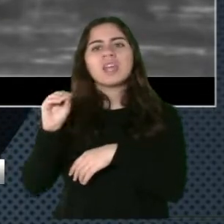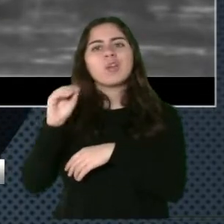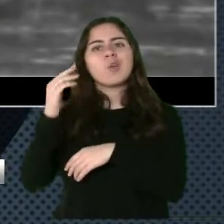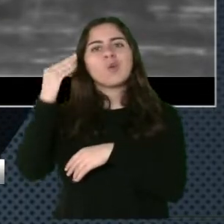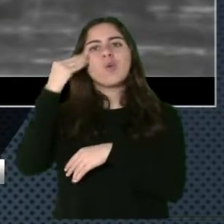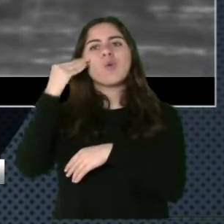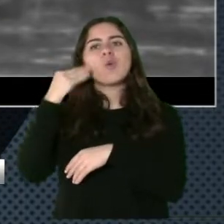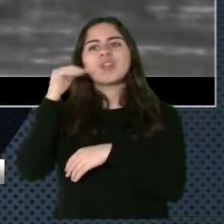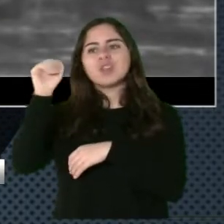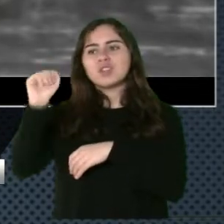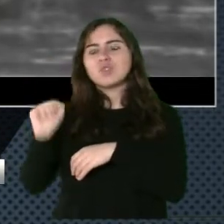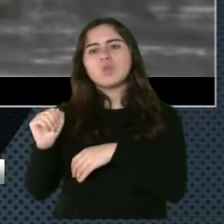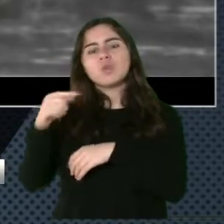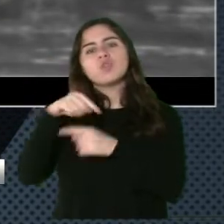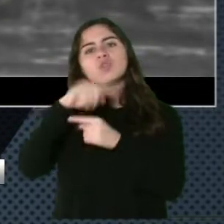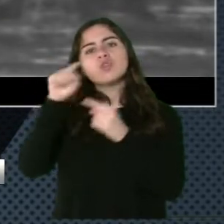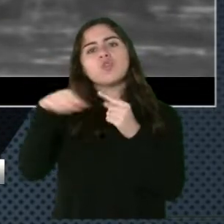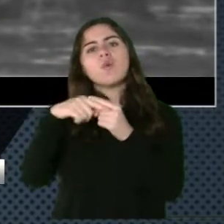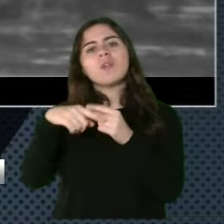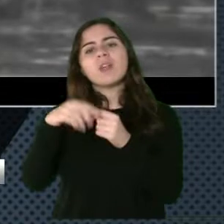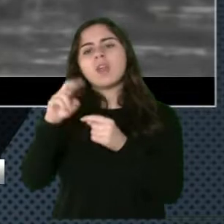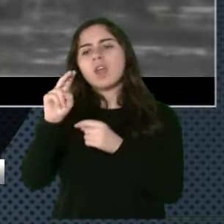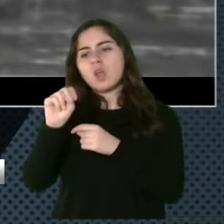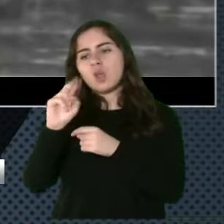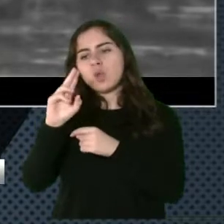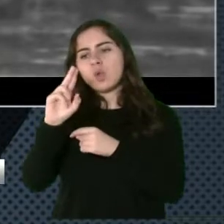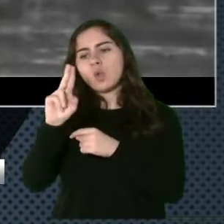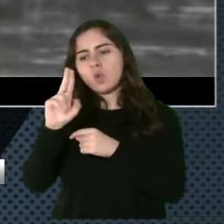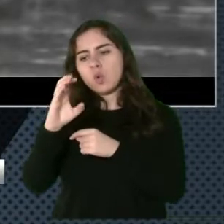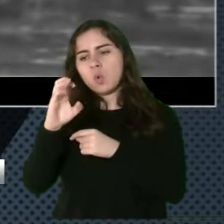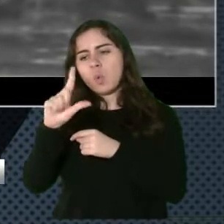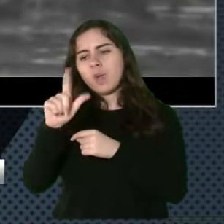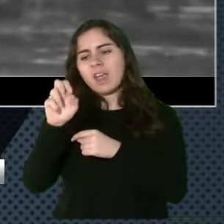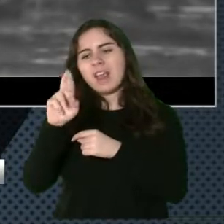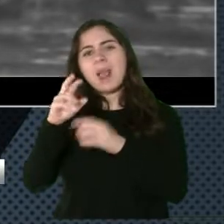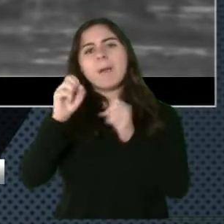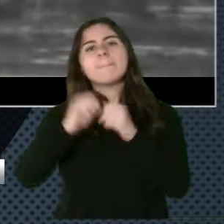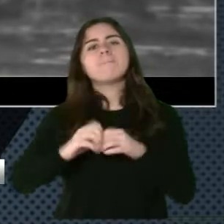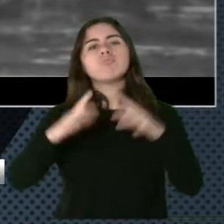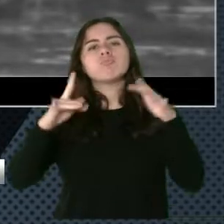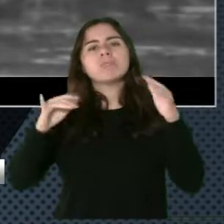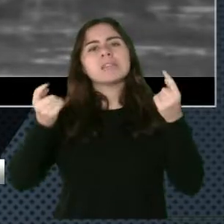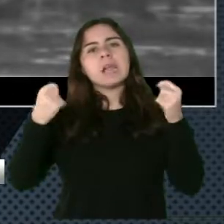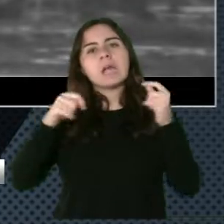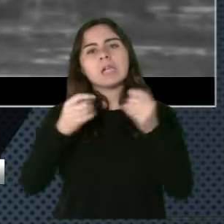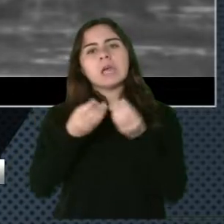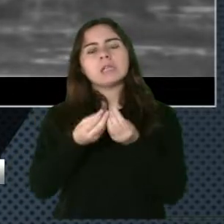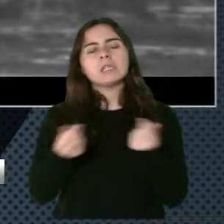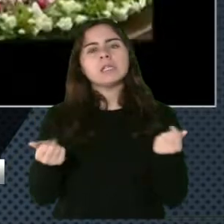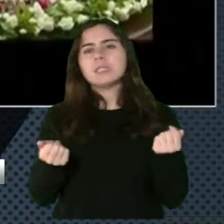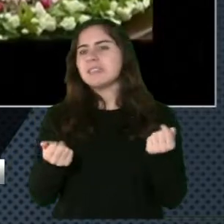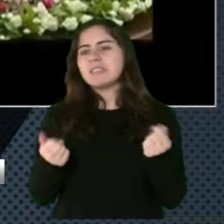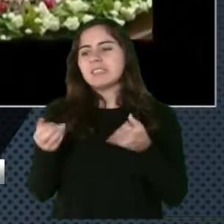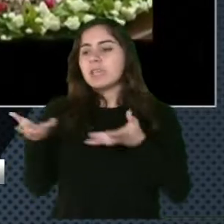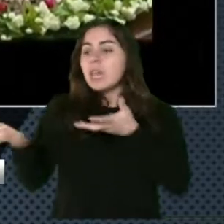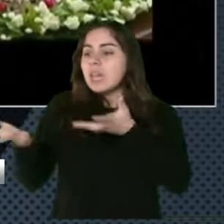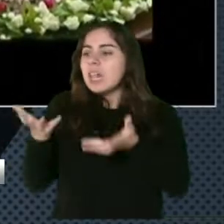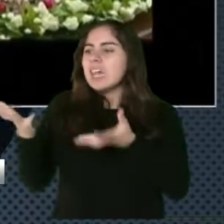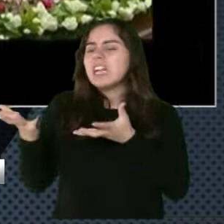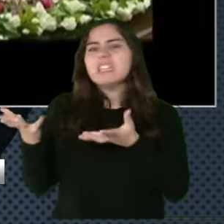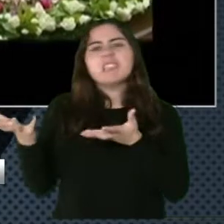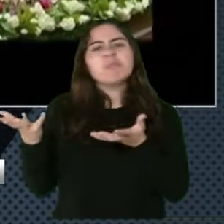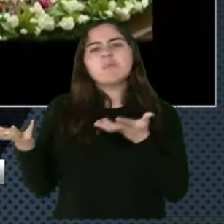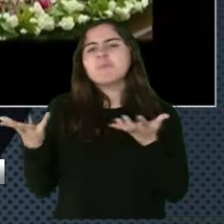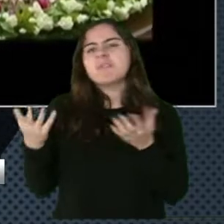a la desnuclearización. Así que yo creo que en ese sentido no ha habido ningún progreso, y lo que está tratando de hacer